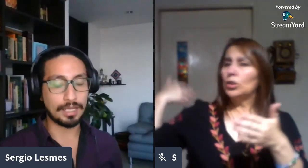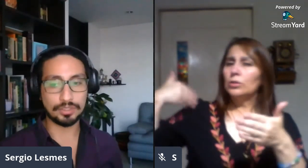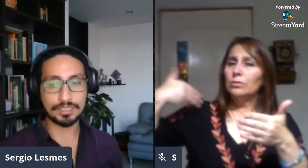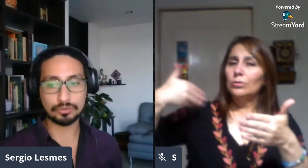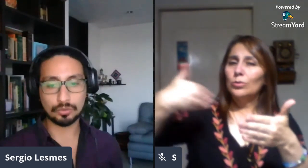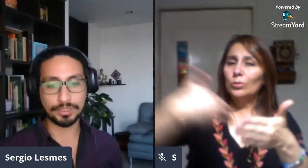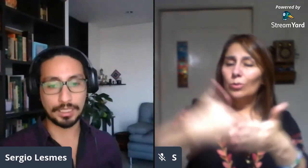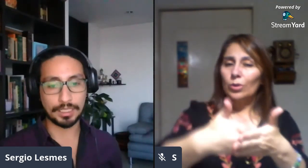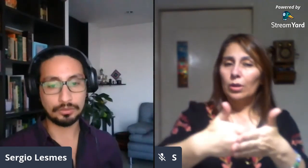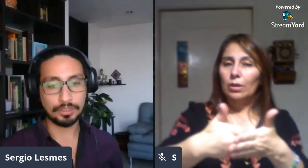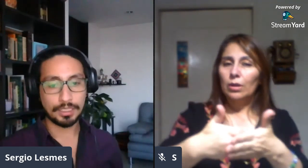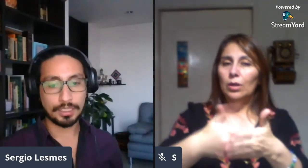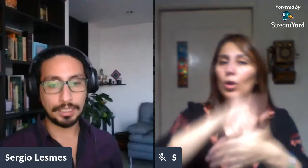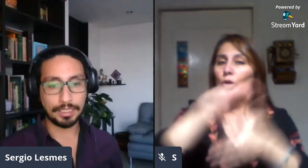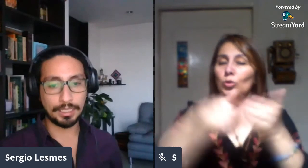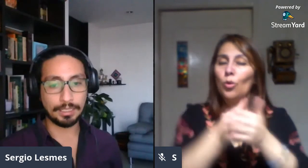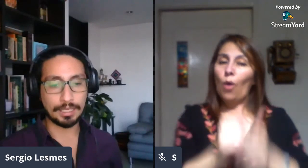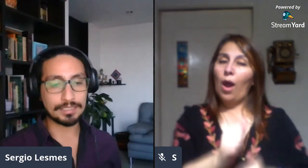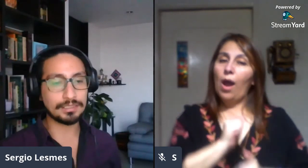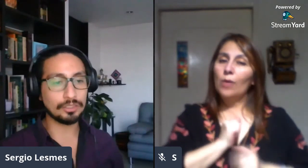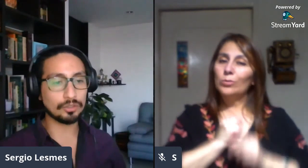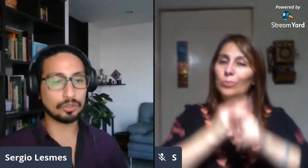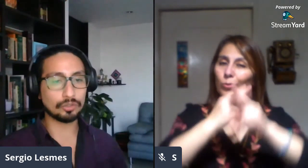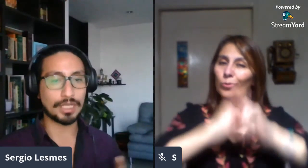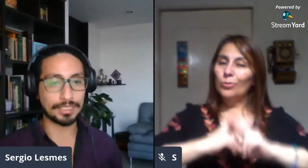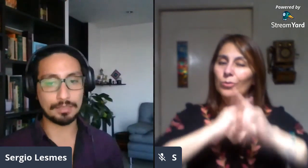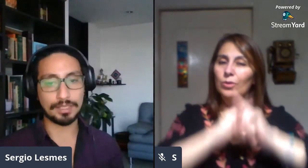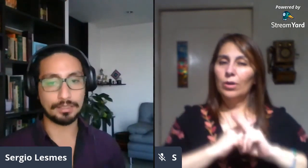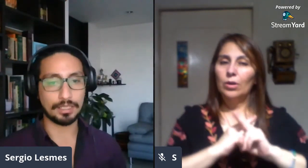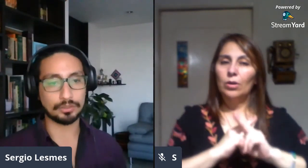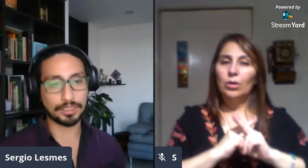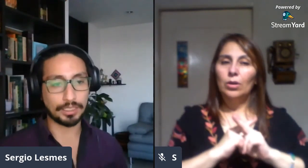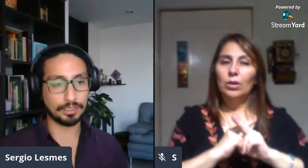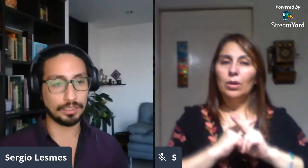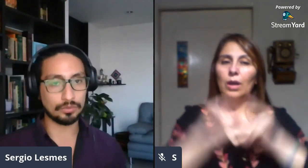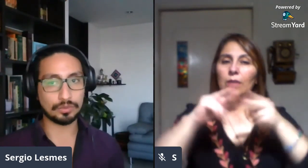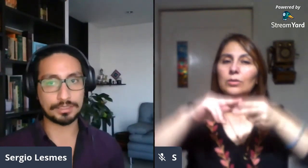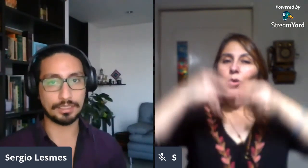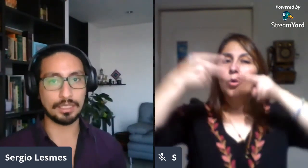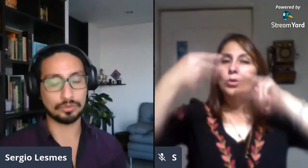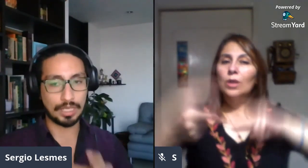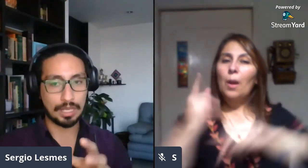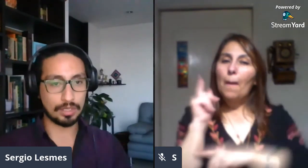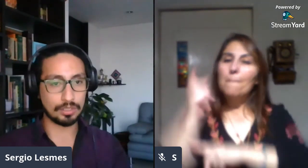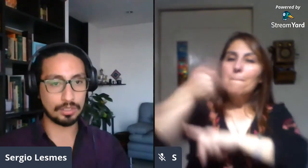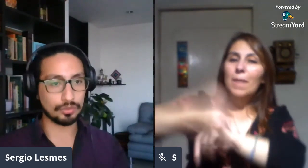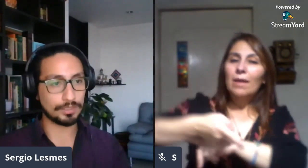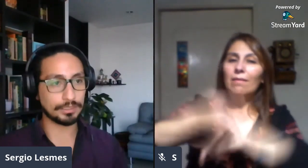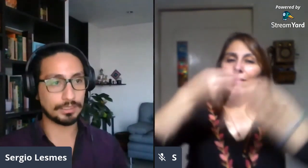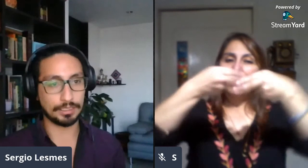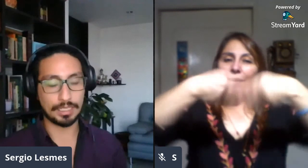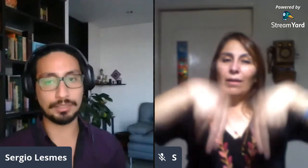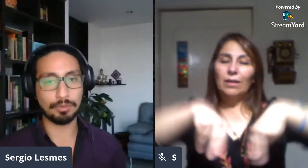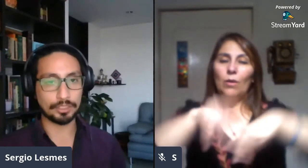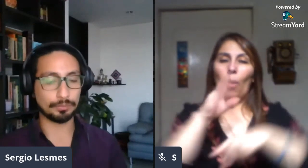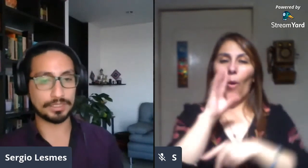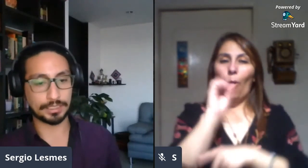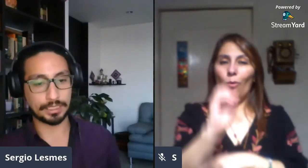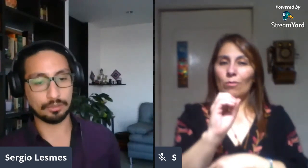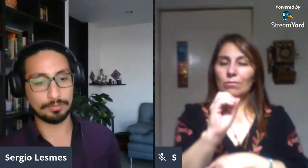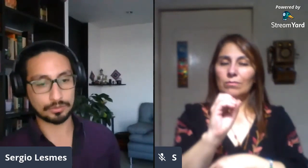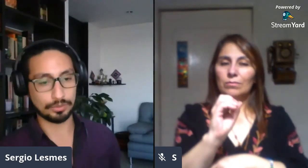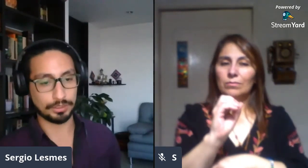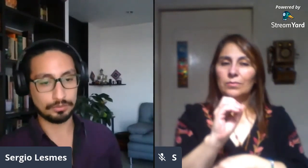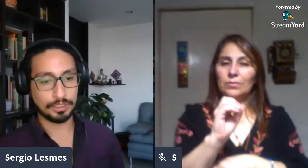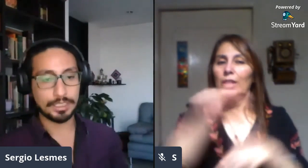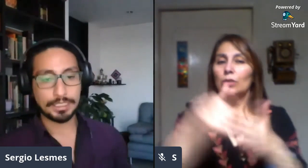las acciones de autocuidado han sido contrarias al mandato de género que se le ha otorgado a los hombres y que al libreto, pues, de